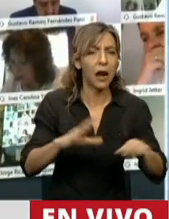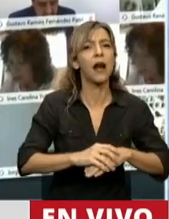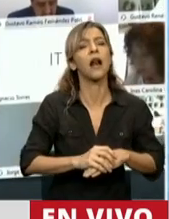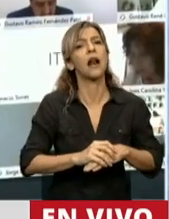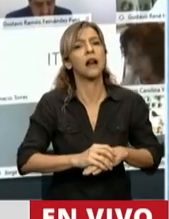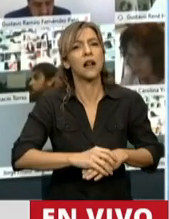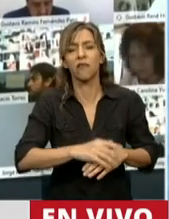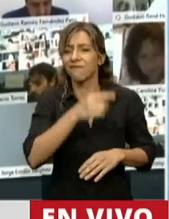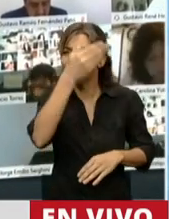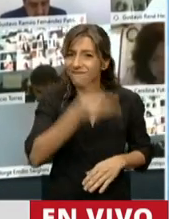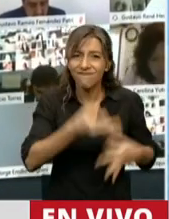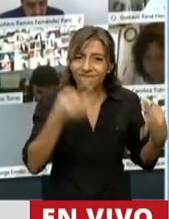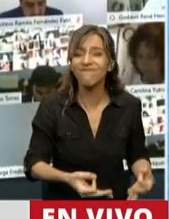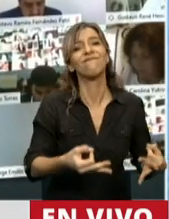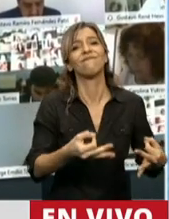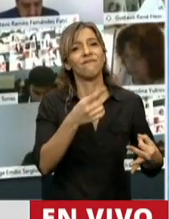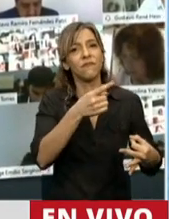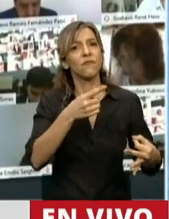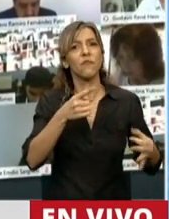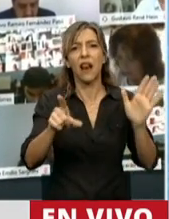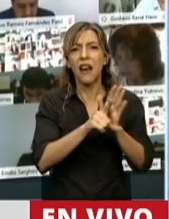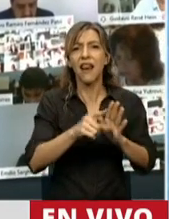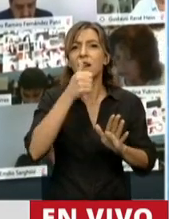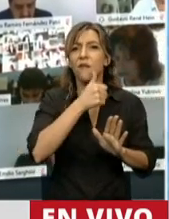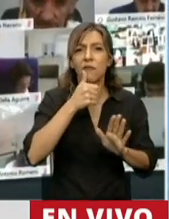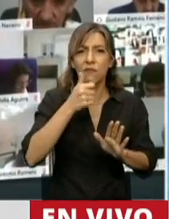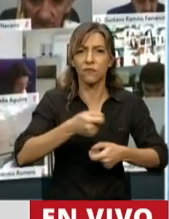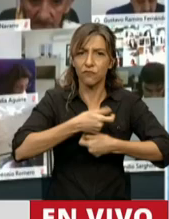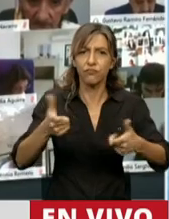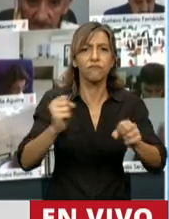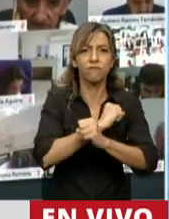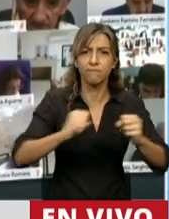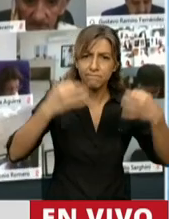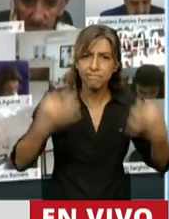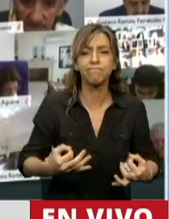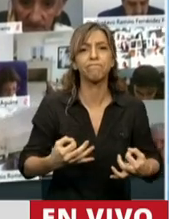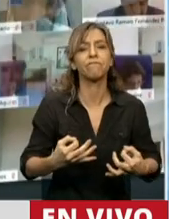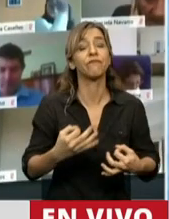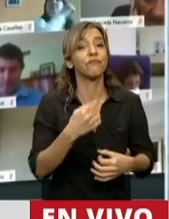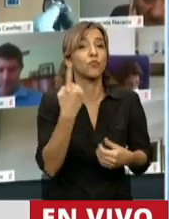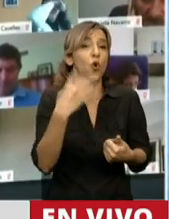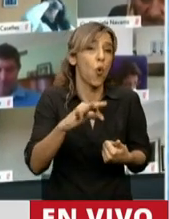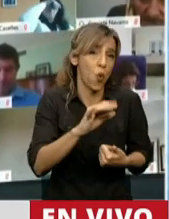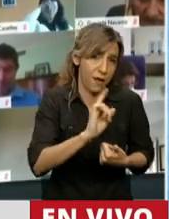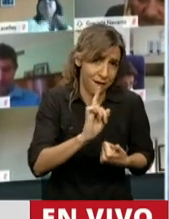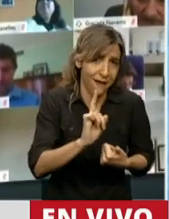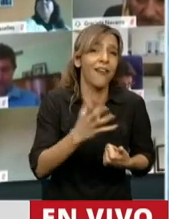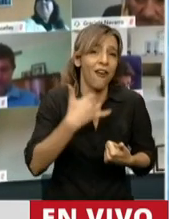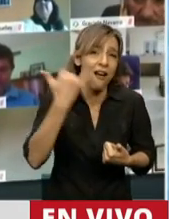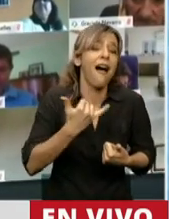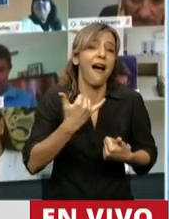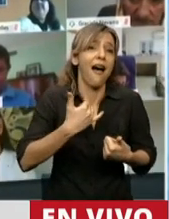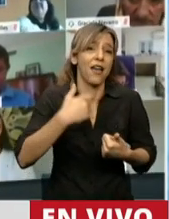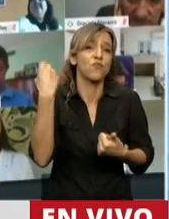señor presidente, es el que sancionó la ley de medicamentos. Probablemente una, no la única, pero una de las razones